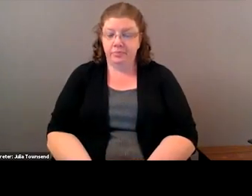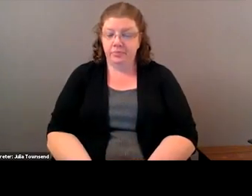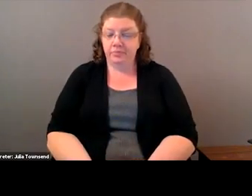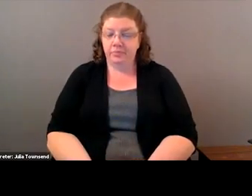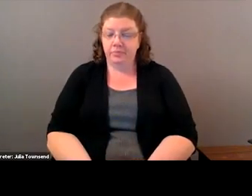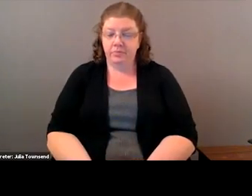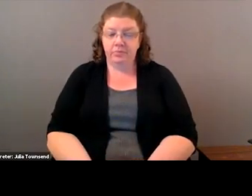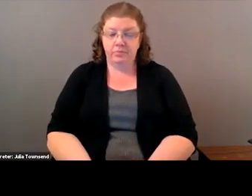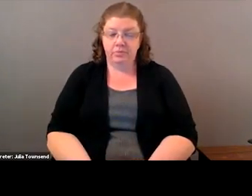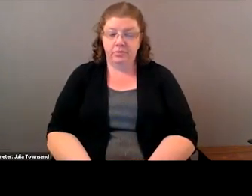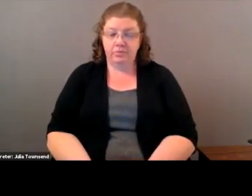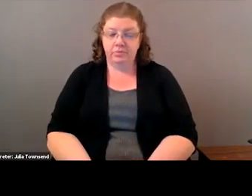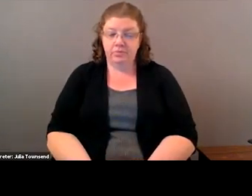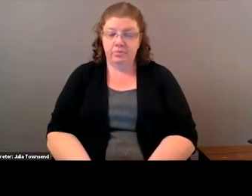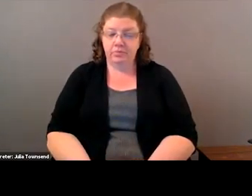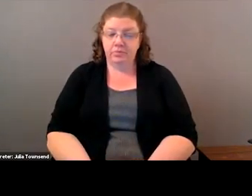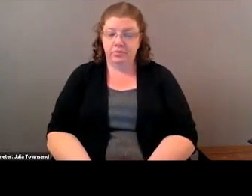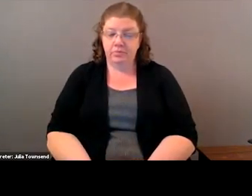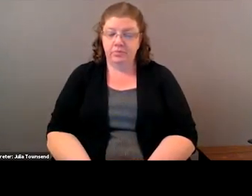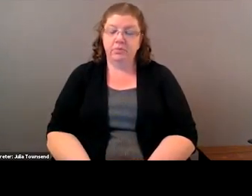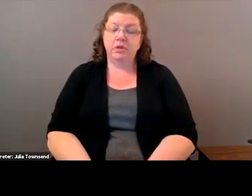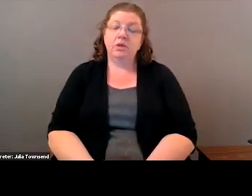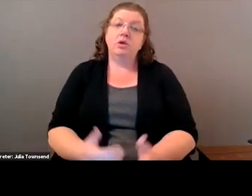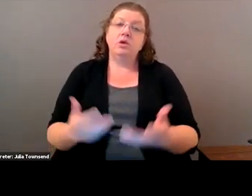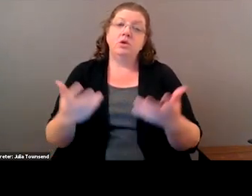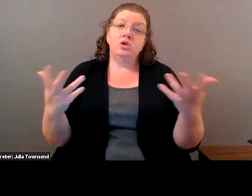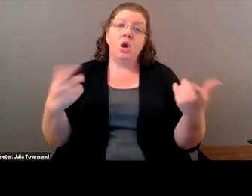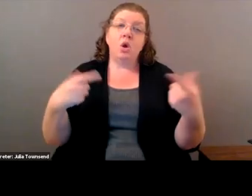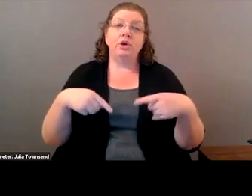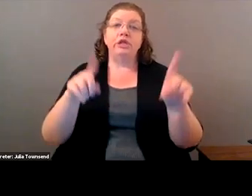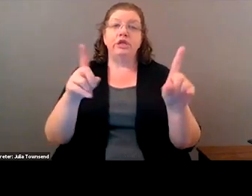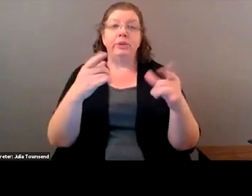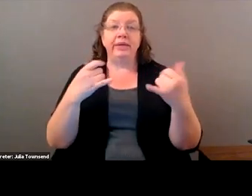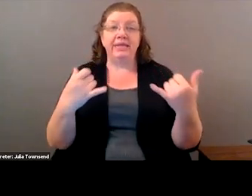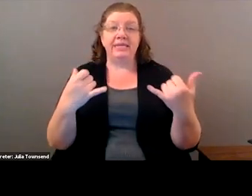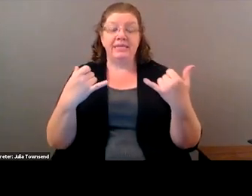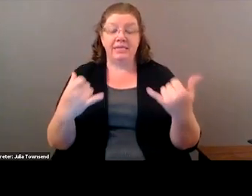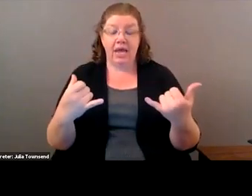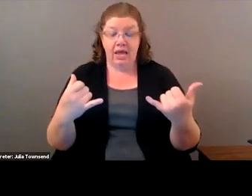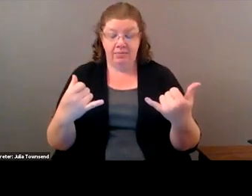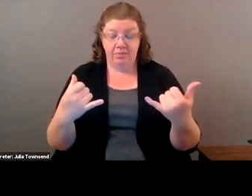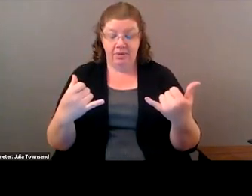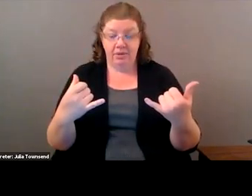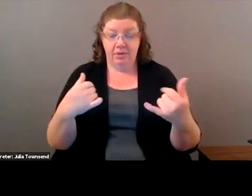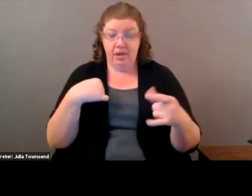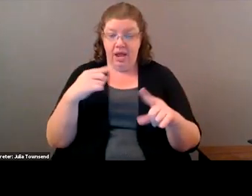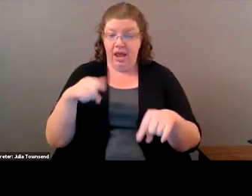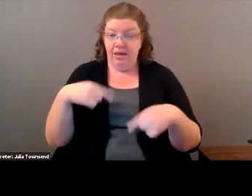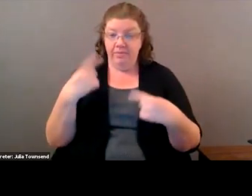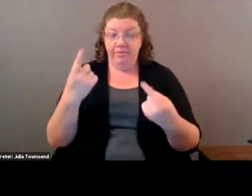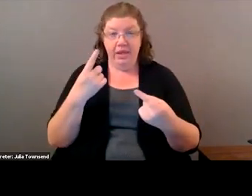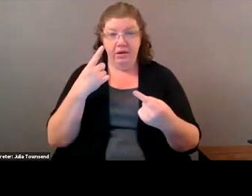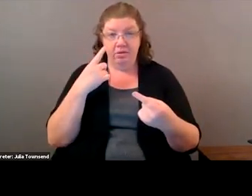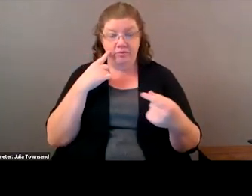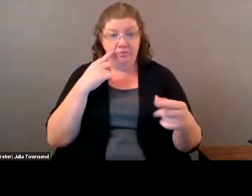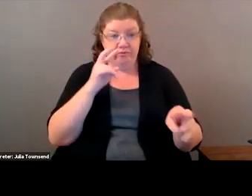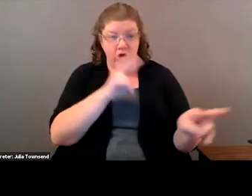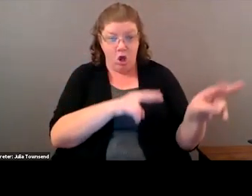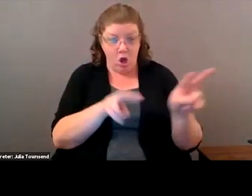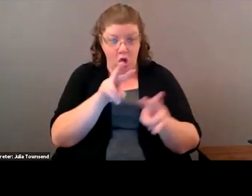en este lapso de tiempo que está siguiendo este este tema me ha dado me ha dado cuenta